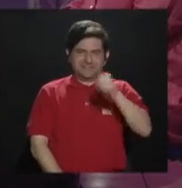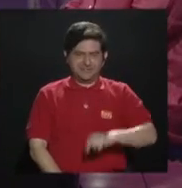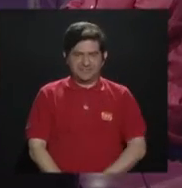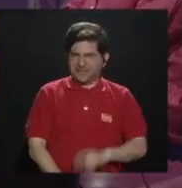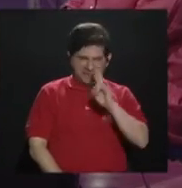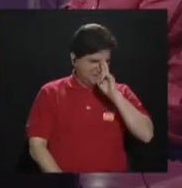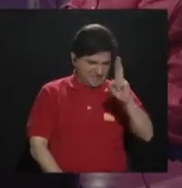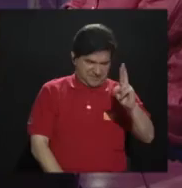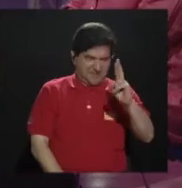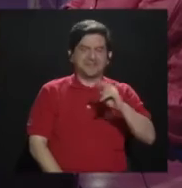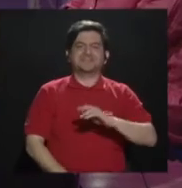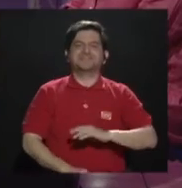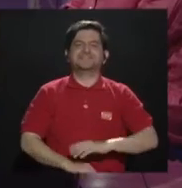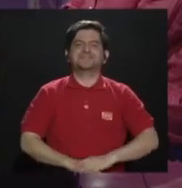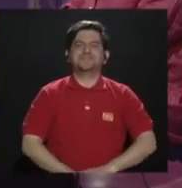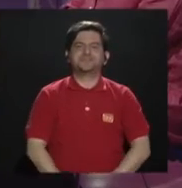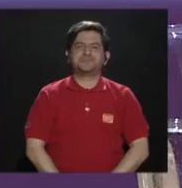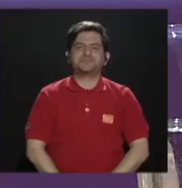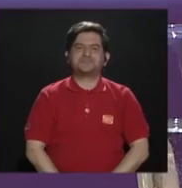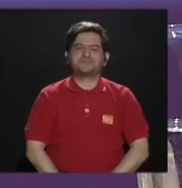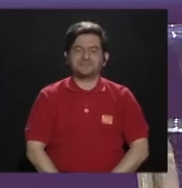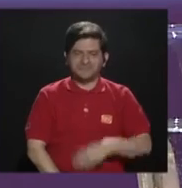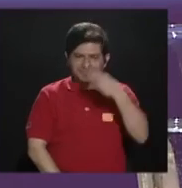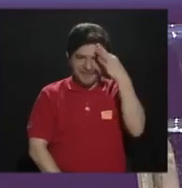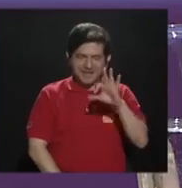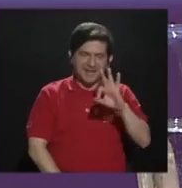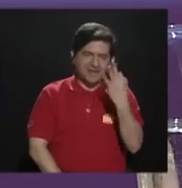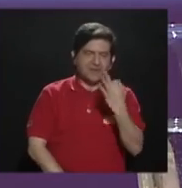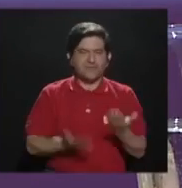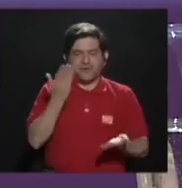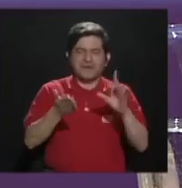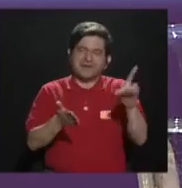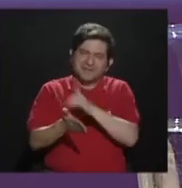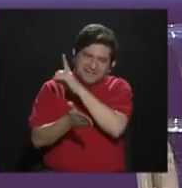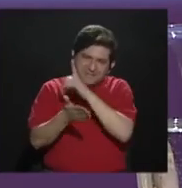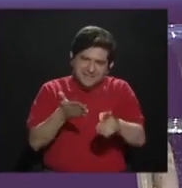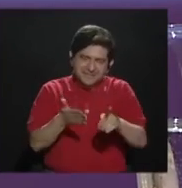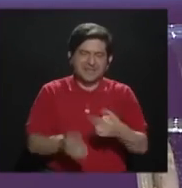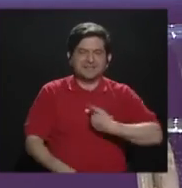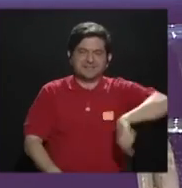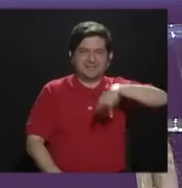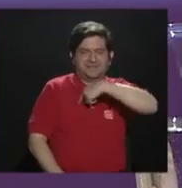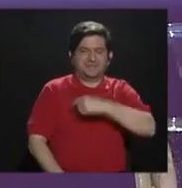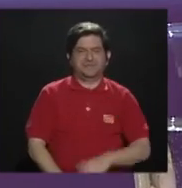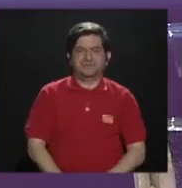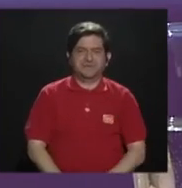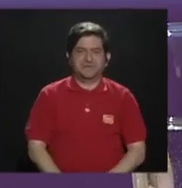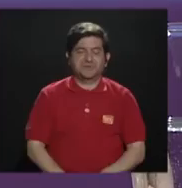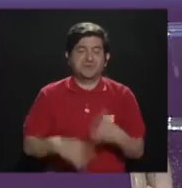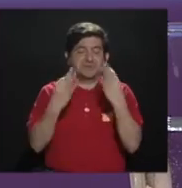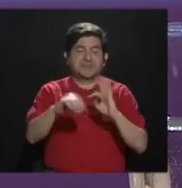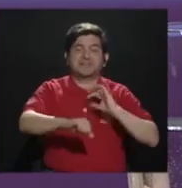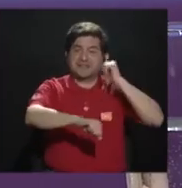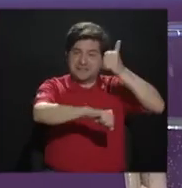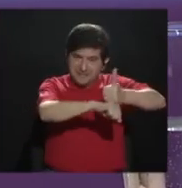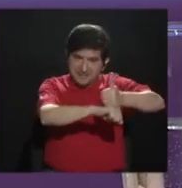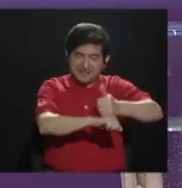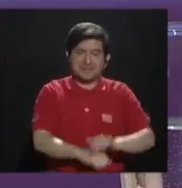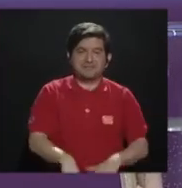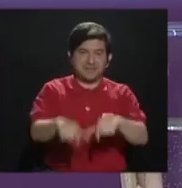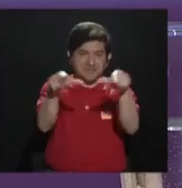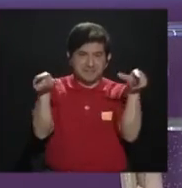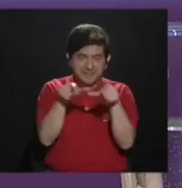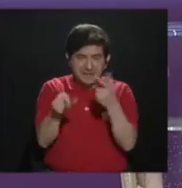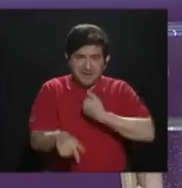impertinentes, irreverentes. Yo creo que es una manera de desacreditarnos permanentemente y de instalar que en realidad en los lugares